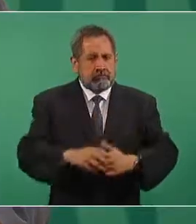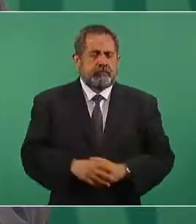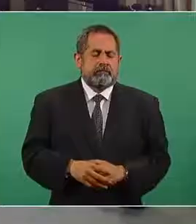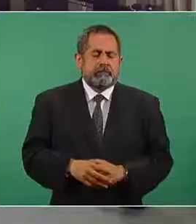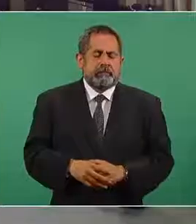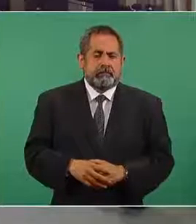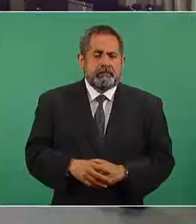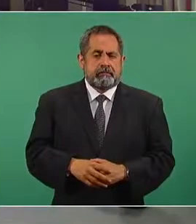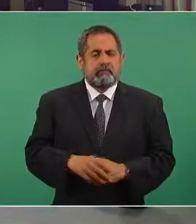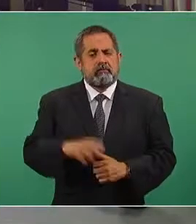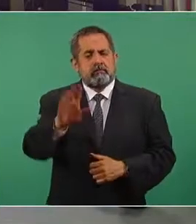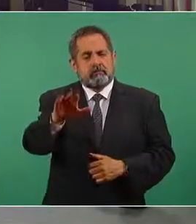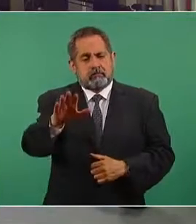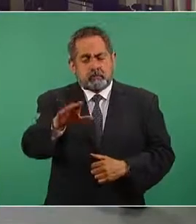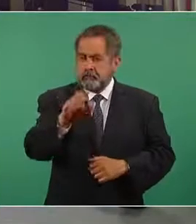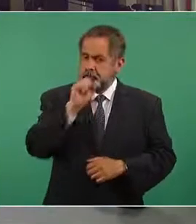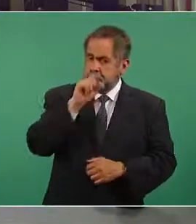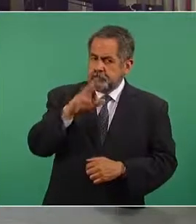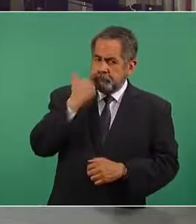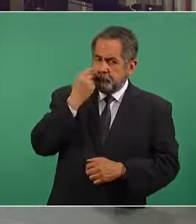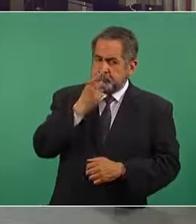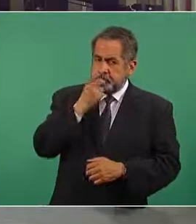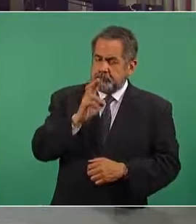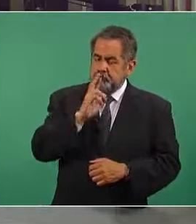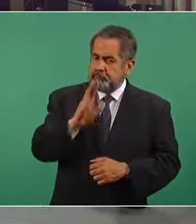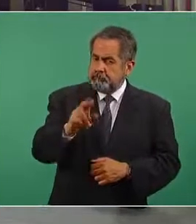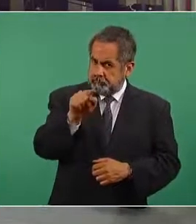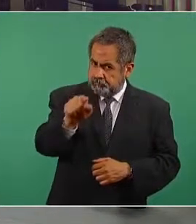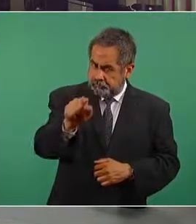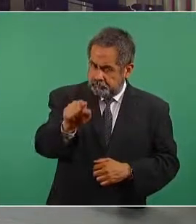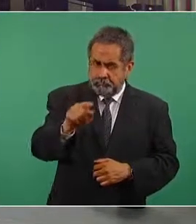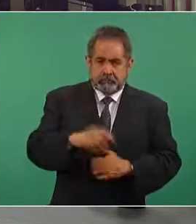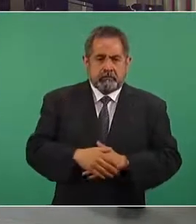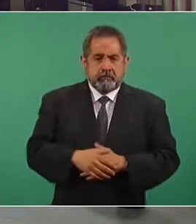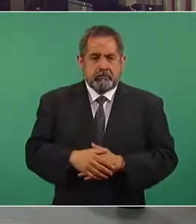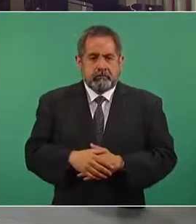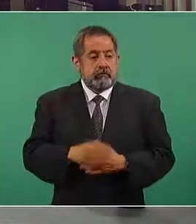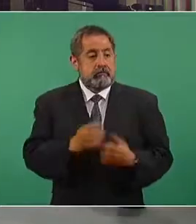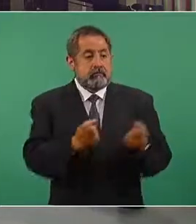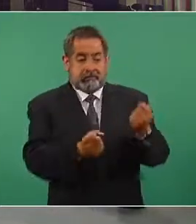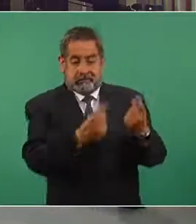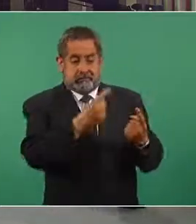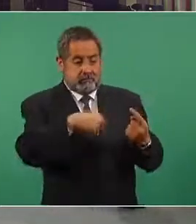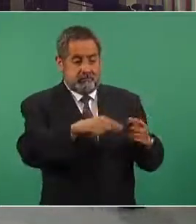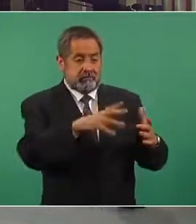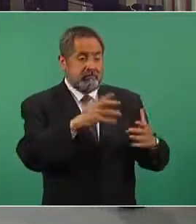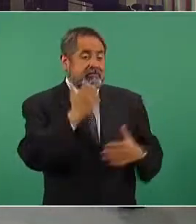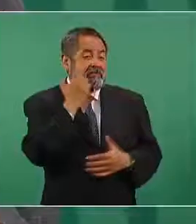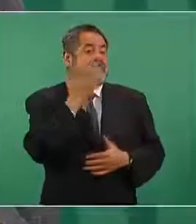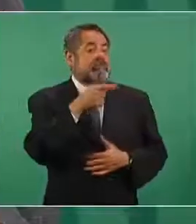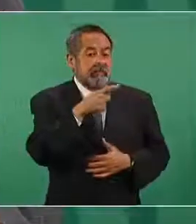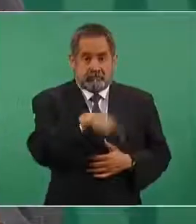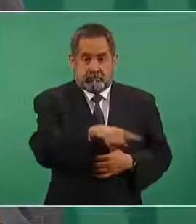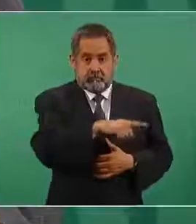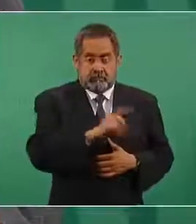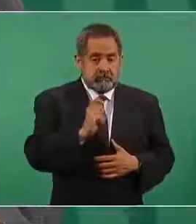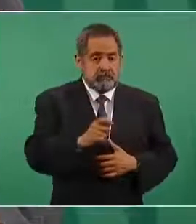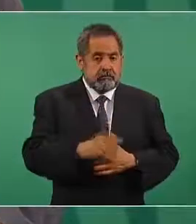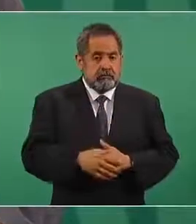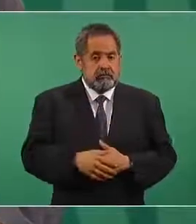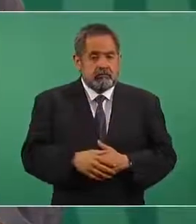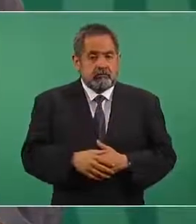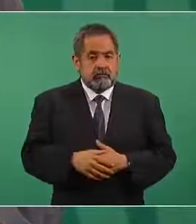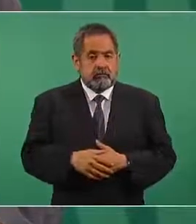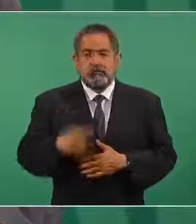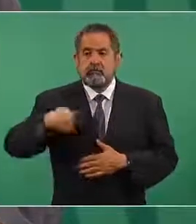que le quiero plantear. También te quiero decir algo sobre eso. Sí. Hay quienes quisieran que